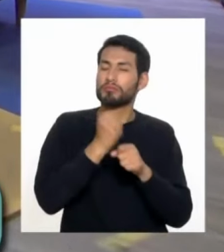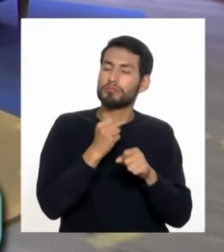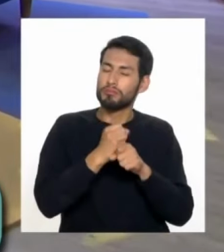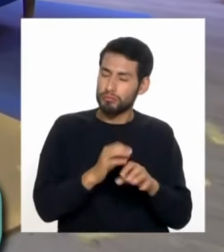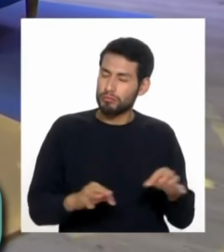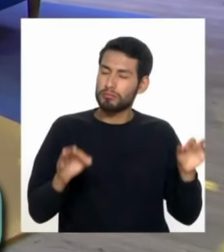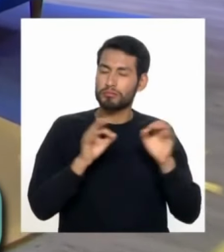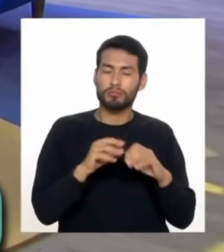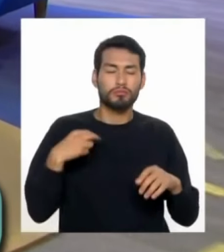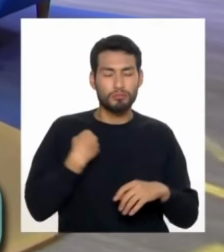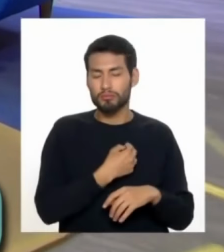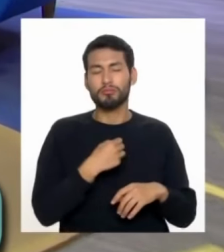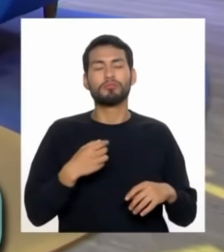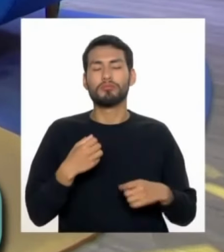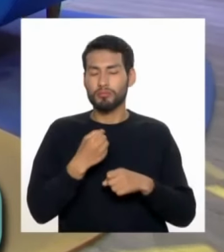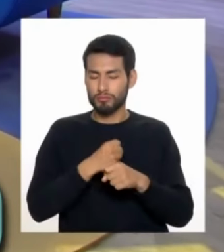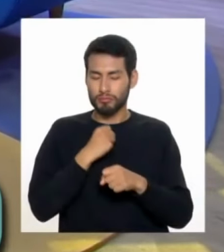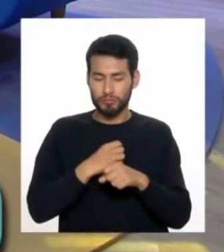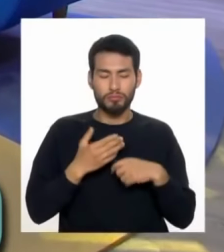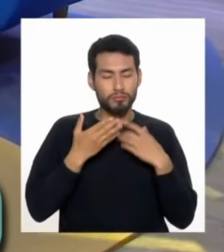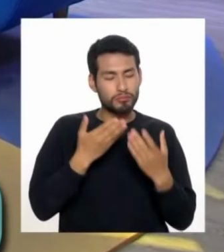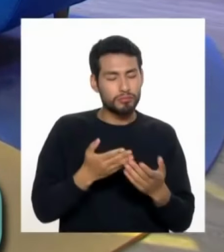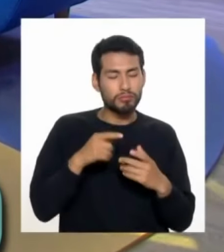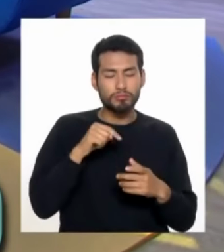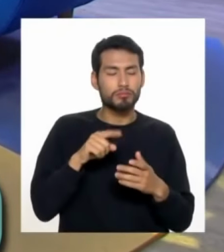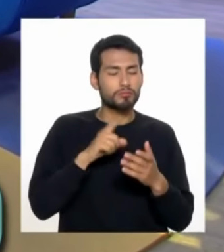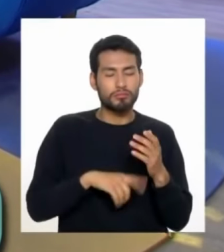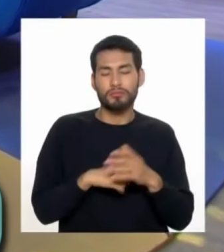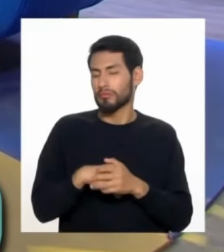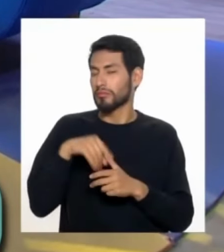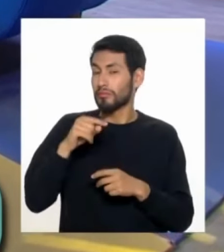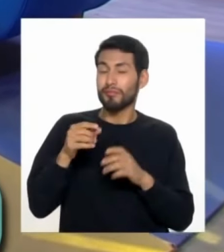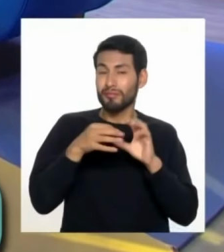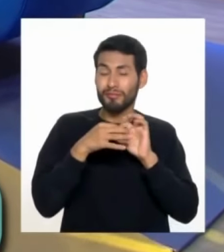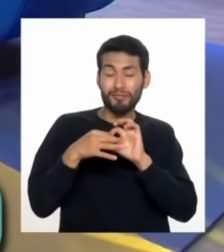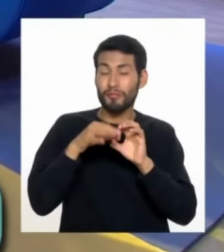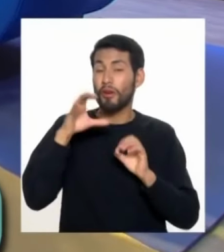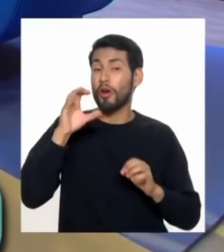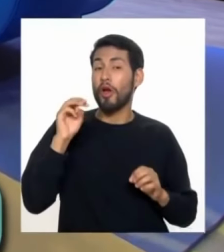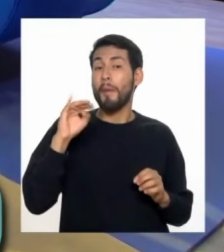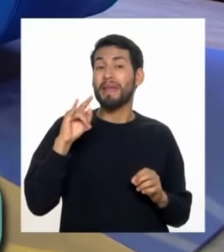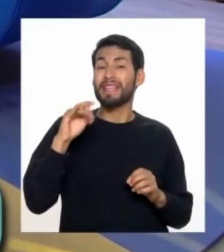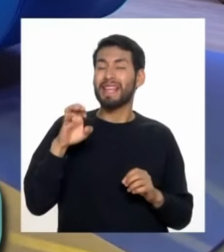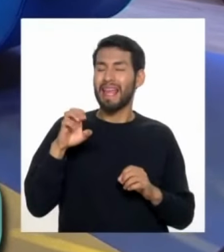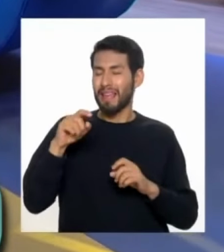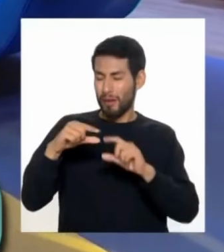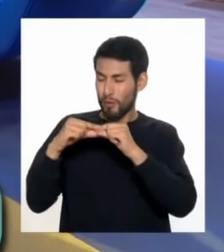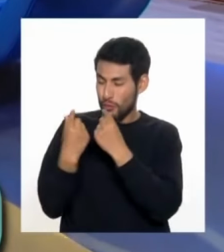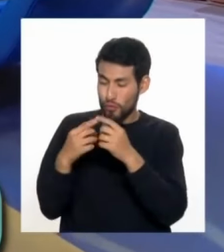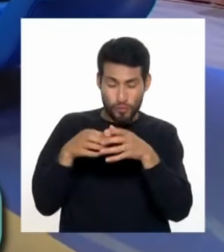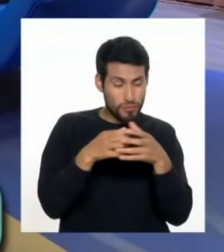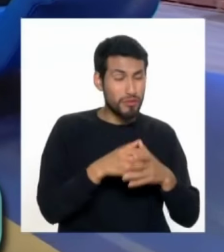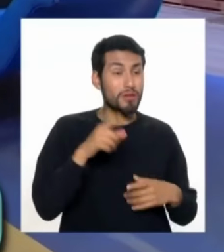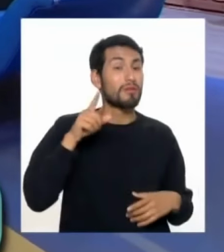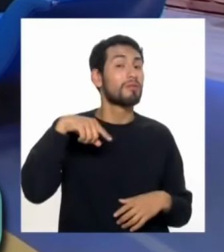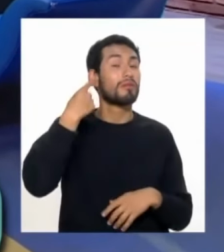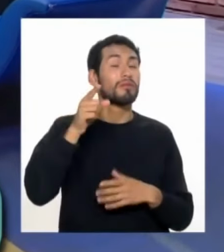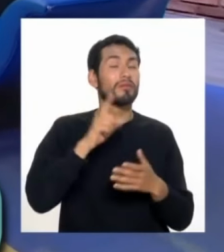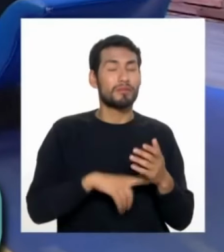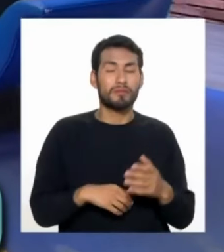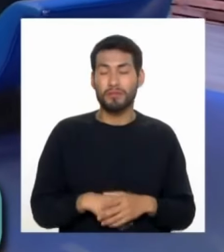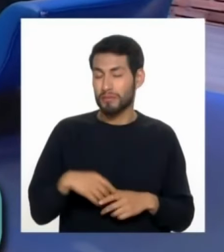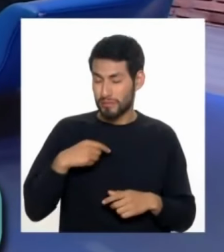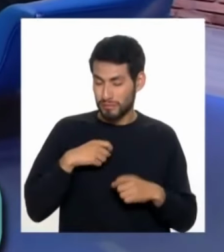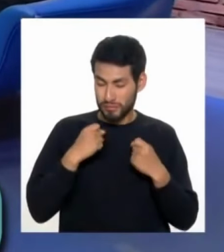nosotros como institución promovemos este diálogo en la conformación de comités que tienen una agenda, y vamos a tener una próxima sesión en la cual ya vamos a abordar